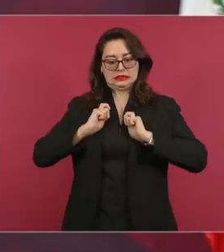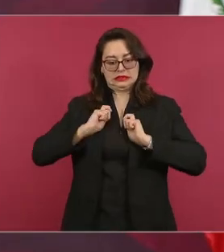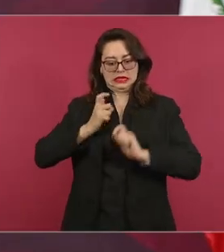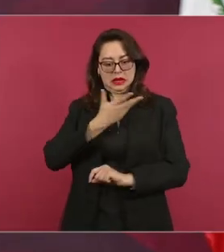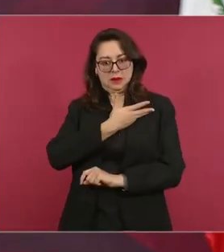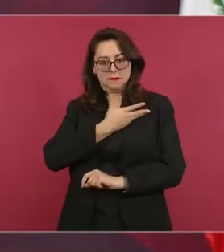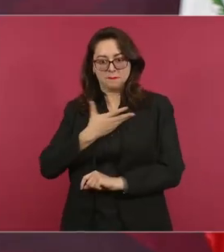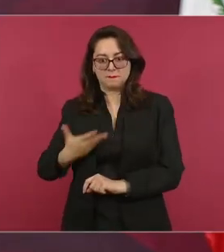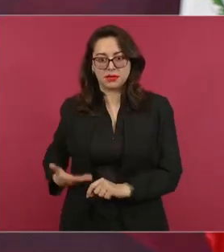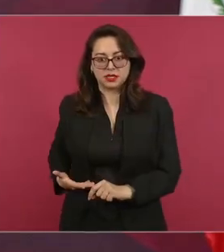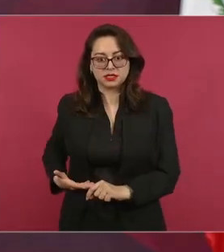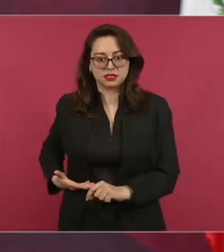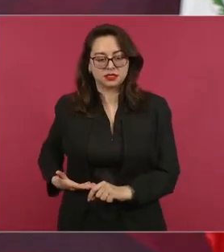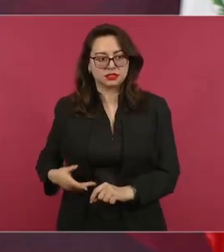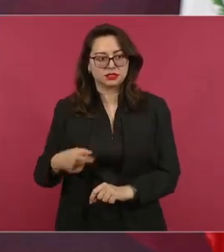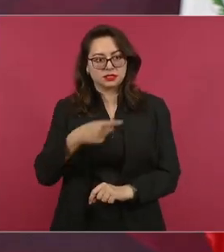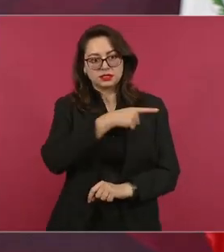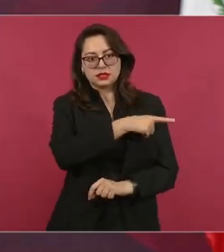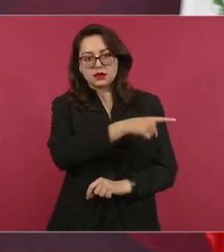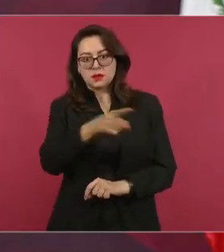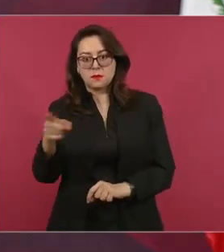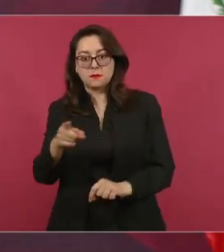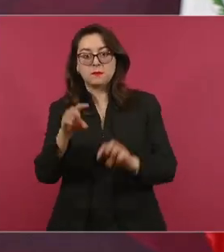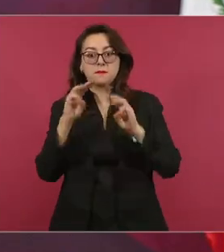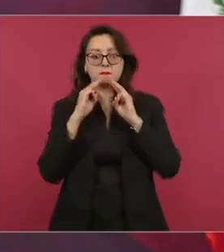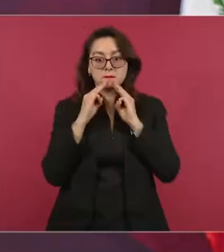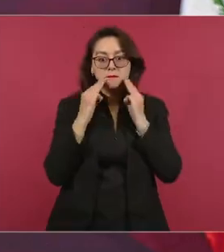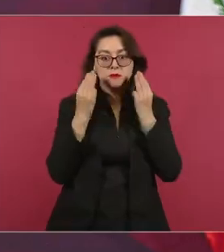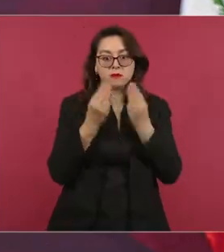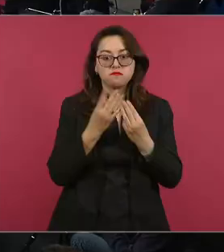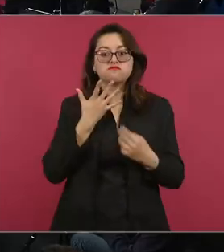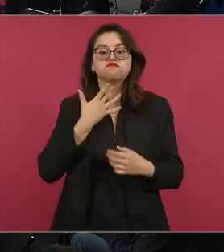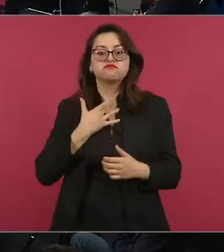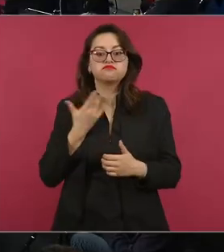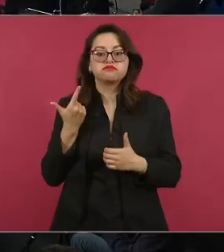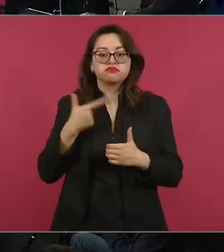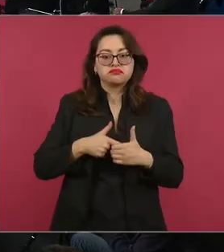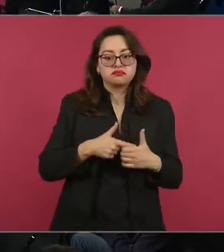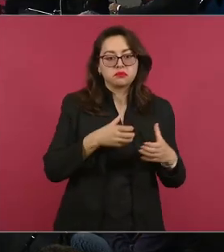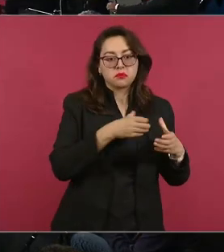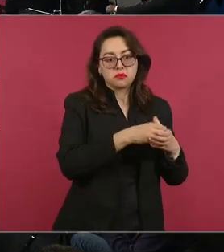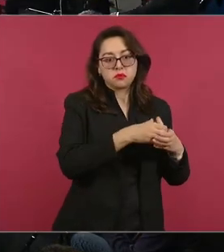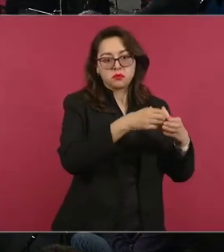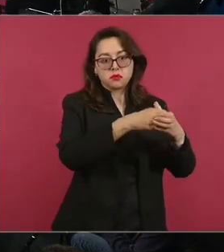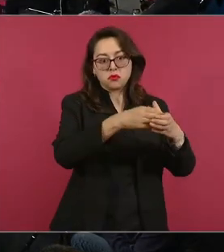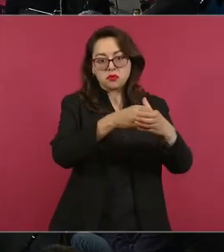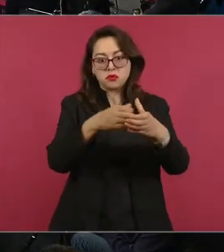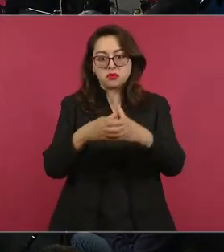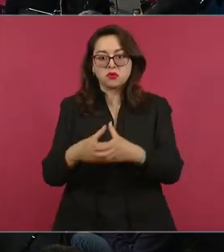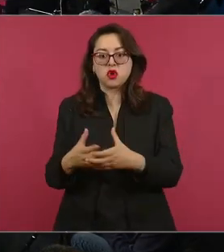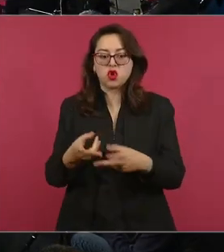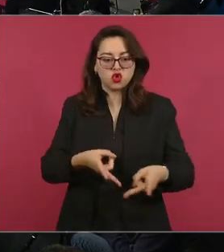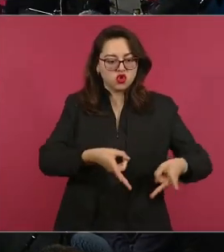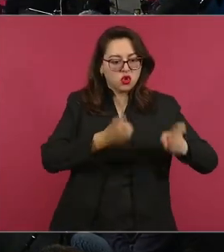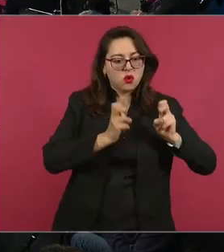al robo de combustible, que eran pandillas, bandas de delincuentes,